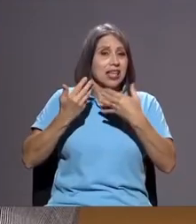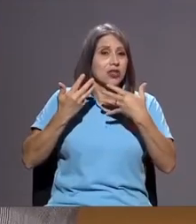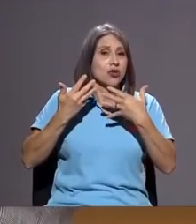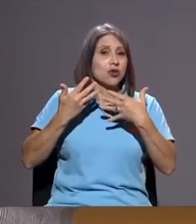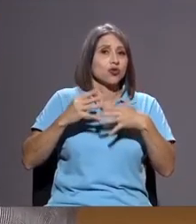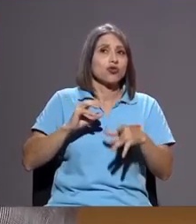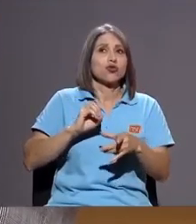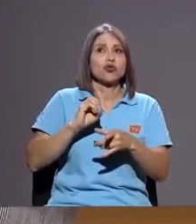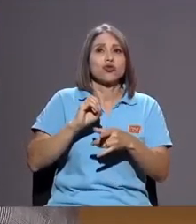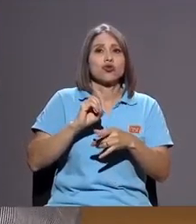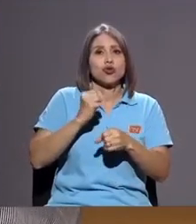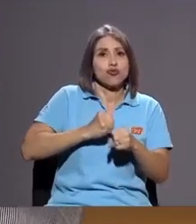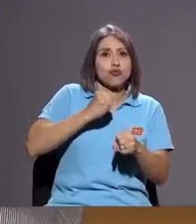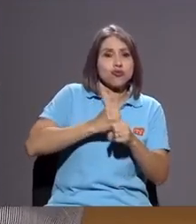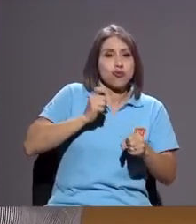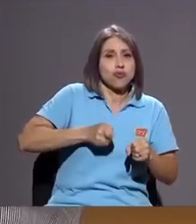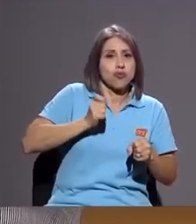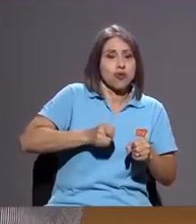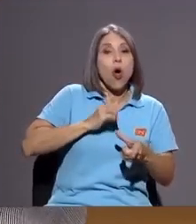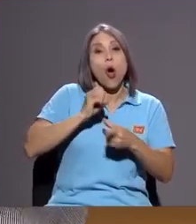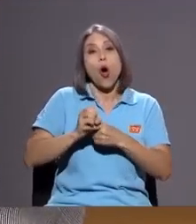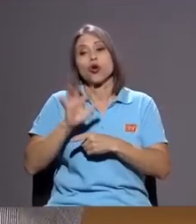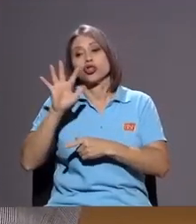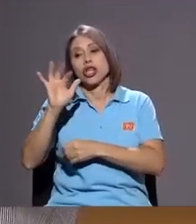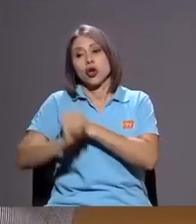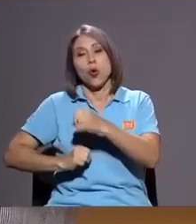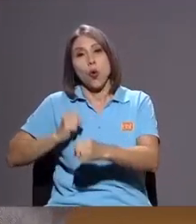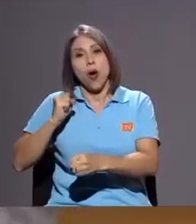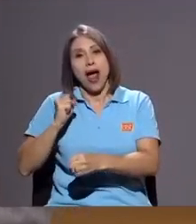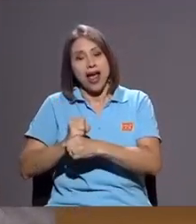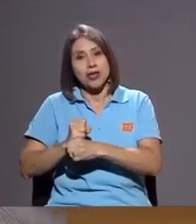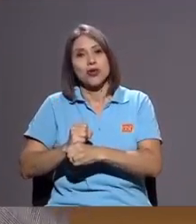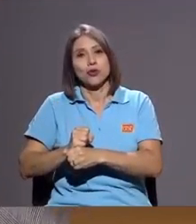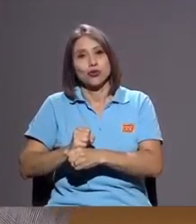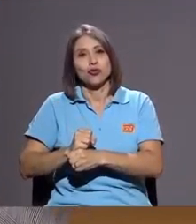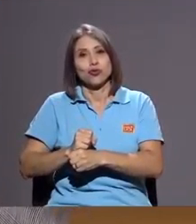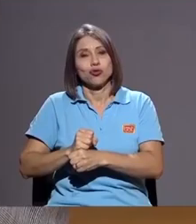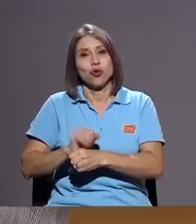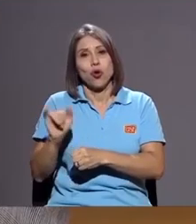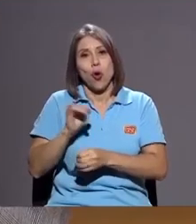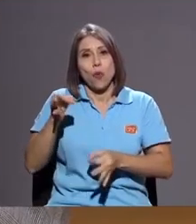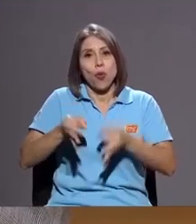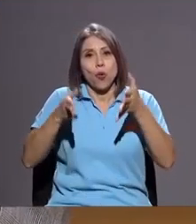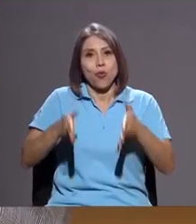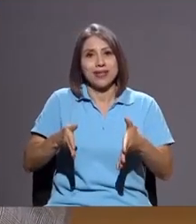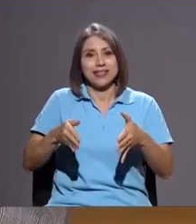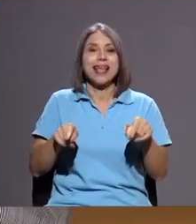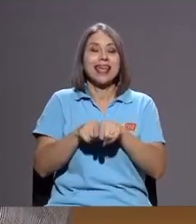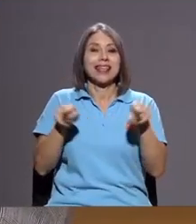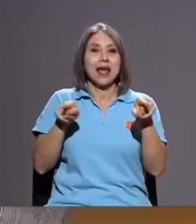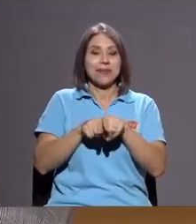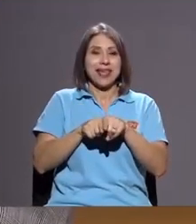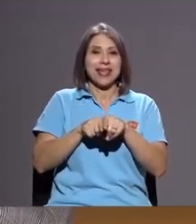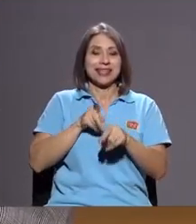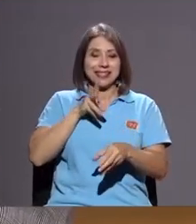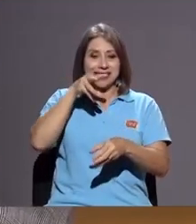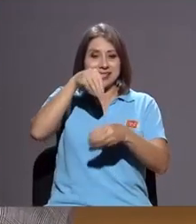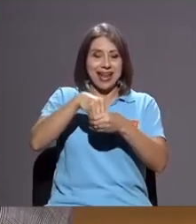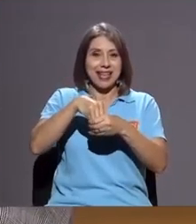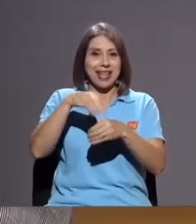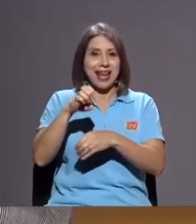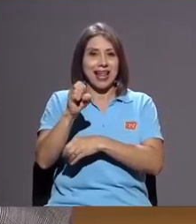como juez y ser del Estado seglar. Es lo único que se exige. En realidad, en otros países, y sobre